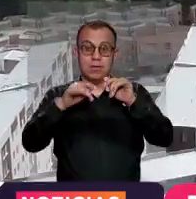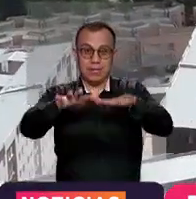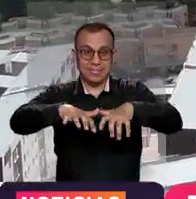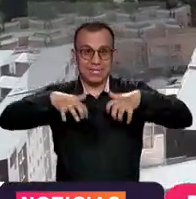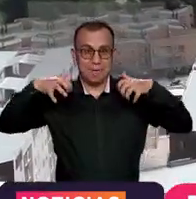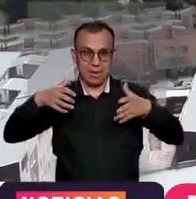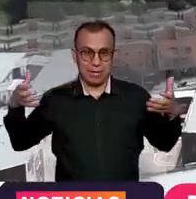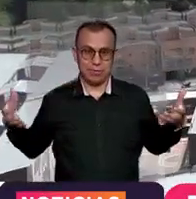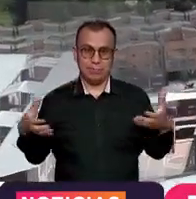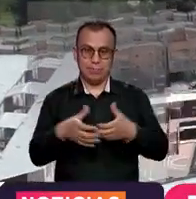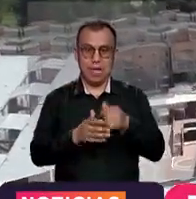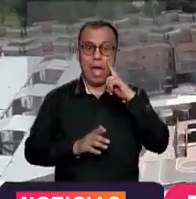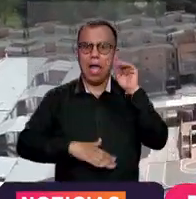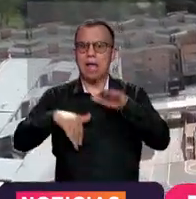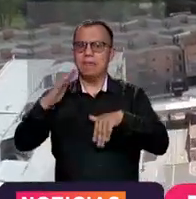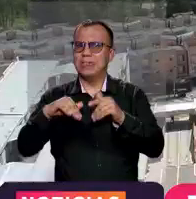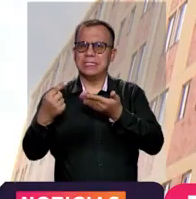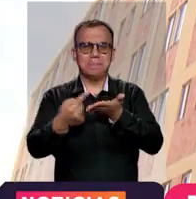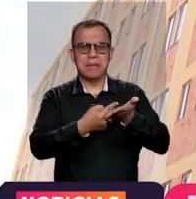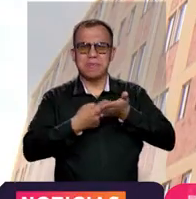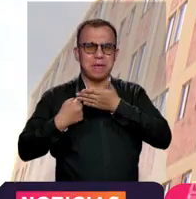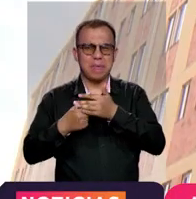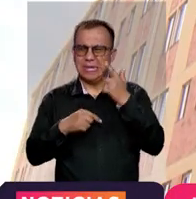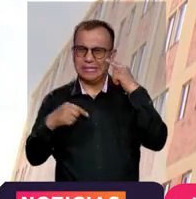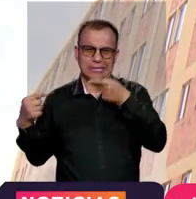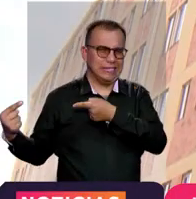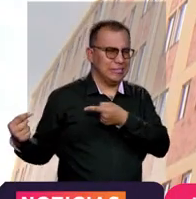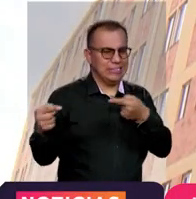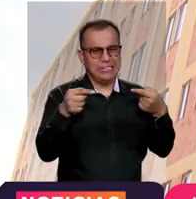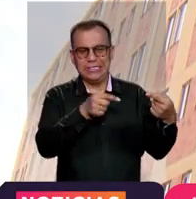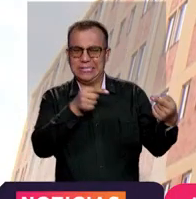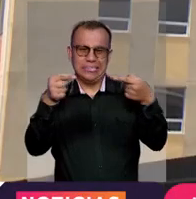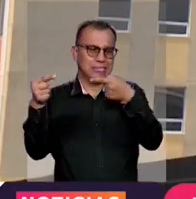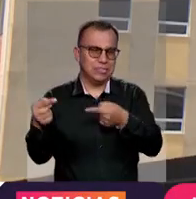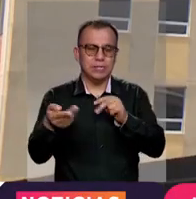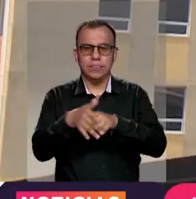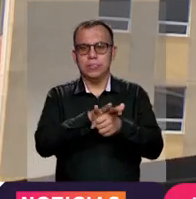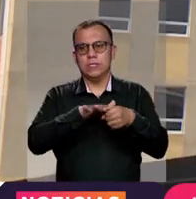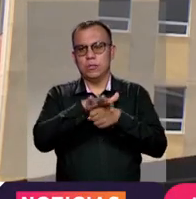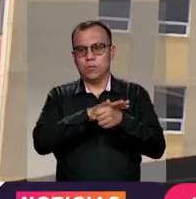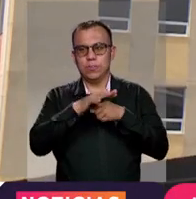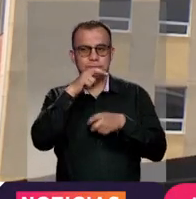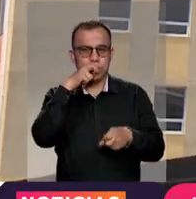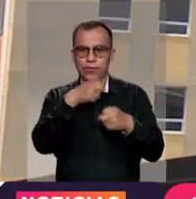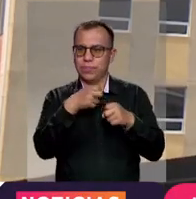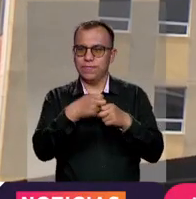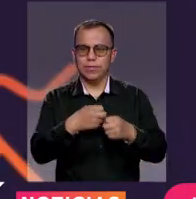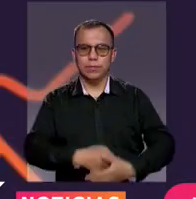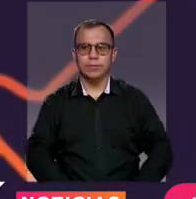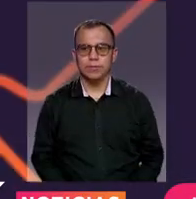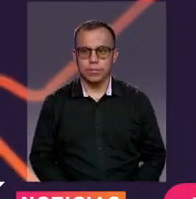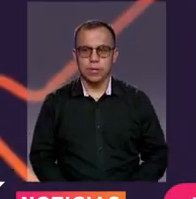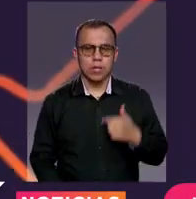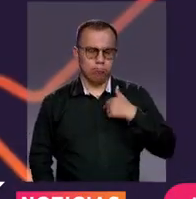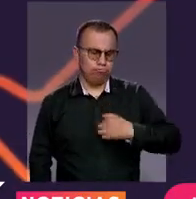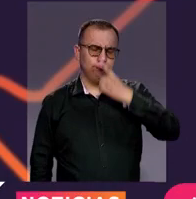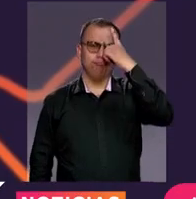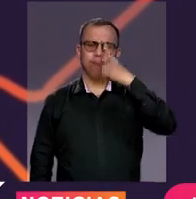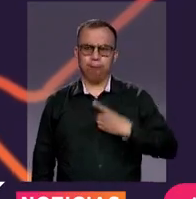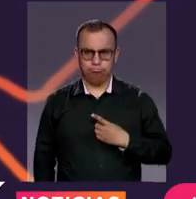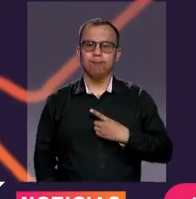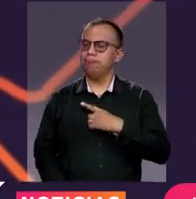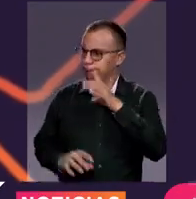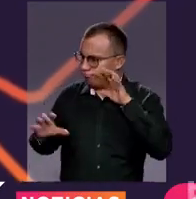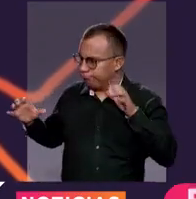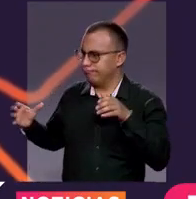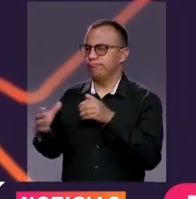conjuntos residenciales a veces se convierten en campos de batalla que terminan en situaciones difíciles. Hemos decidido unirnos